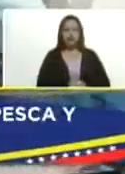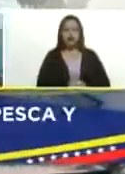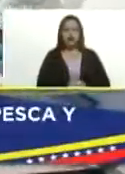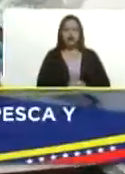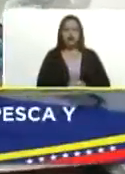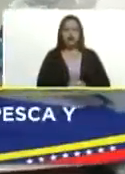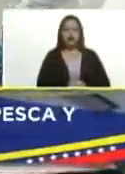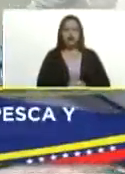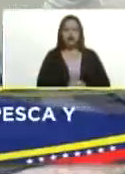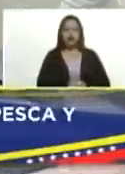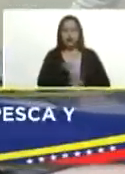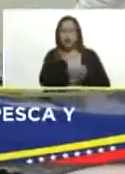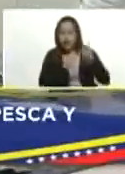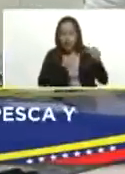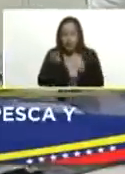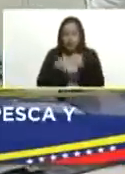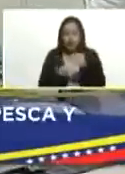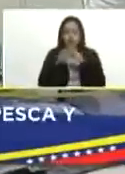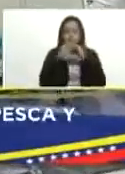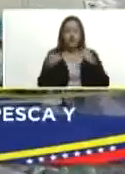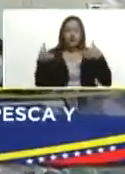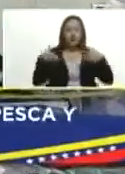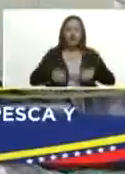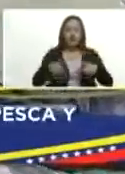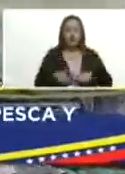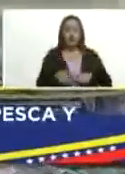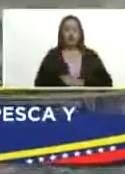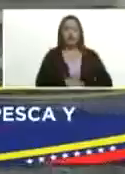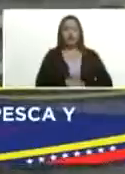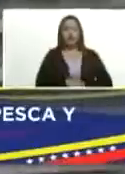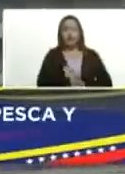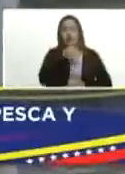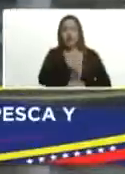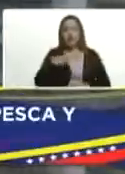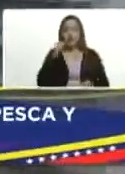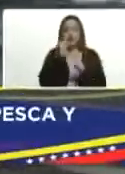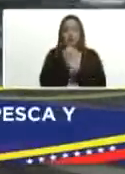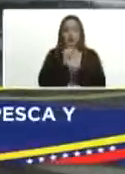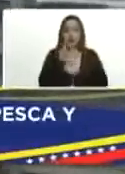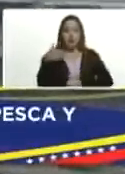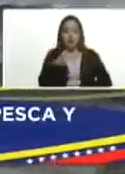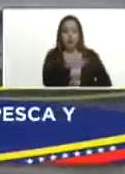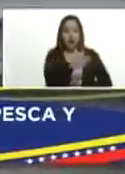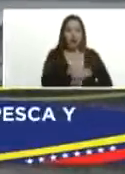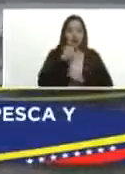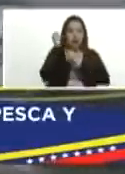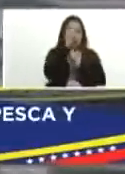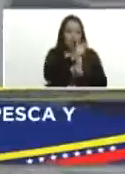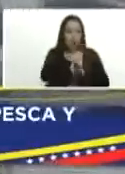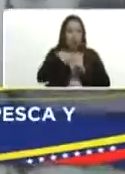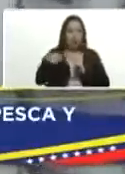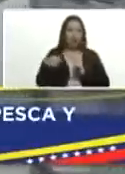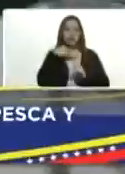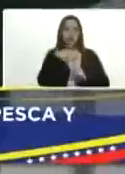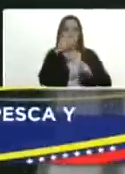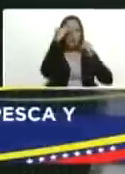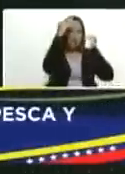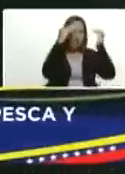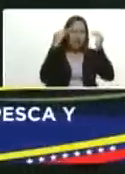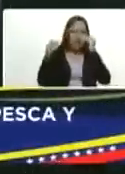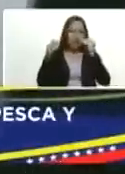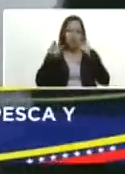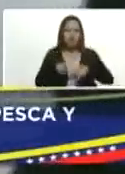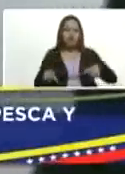recogiendo todo el esfuerzo de los pescadores y pescadoras. Estuvimos saludándolos ahí en el